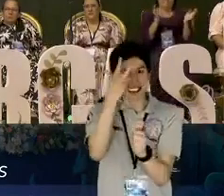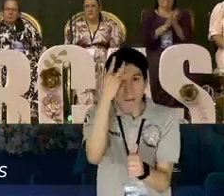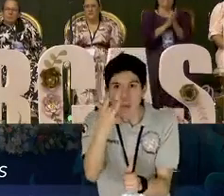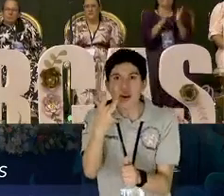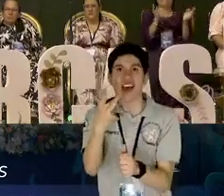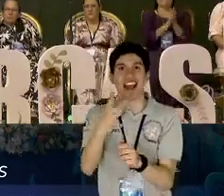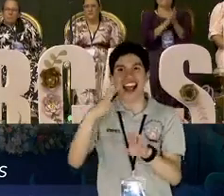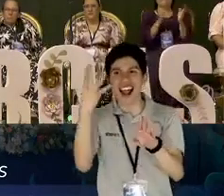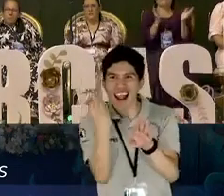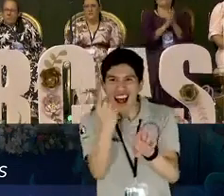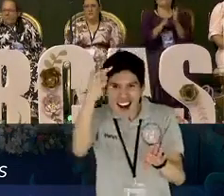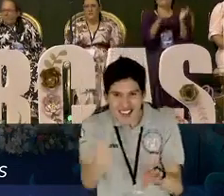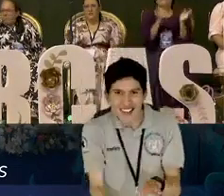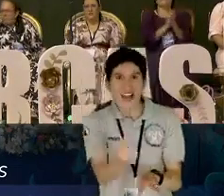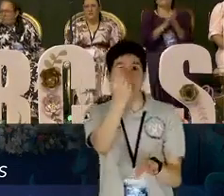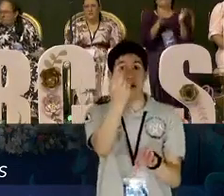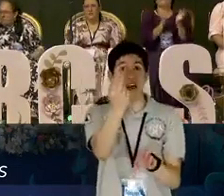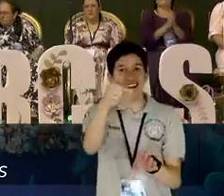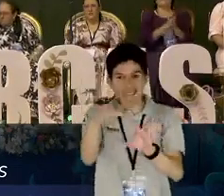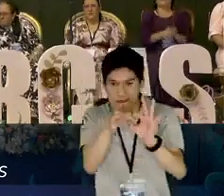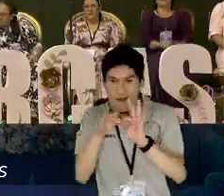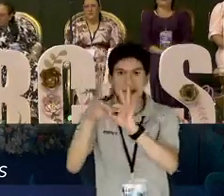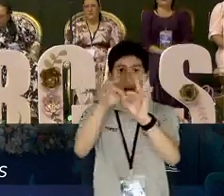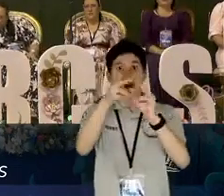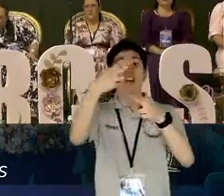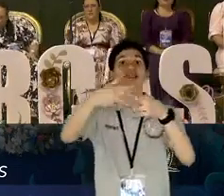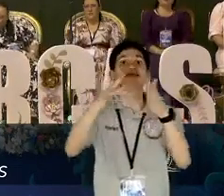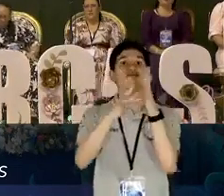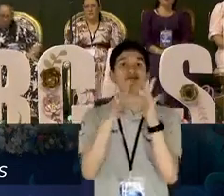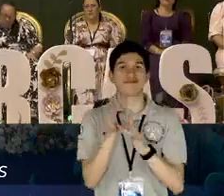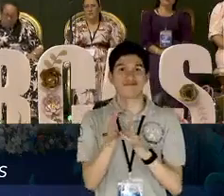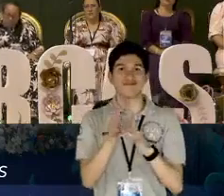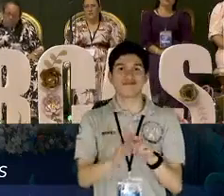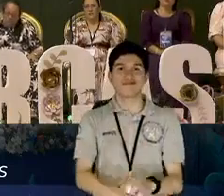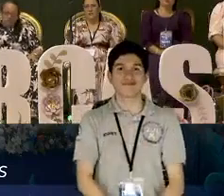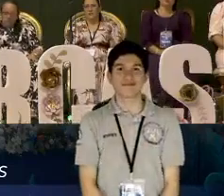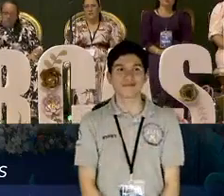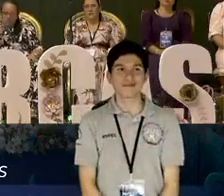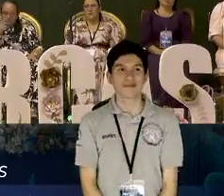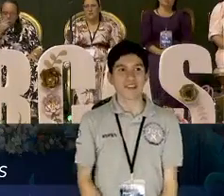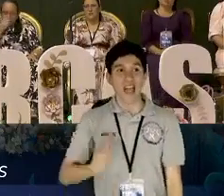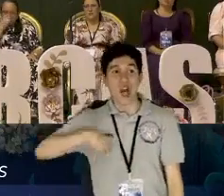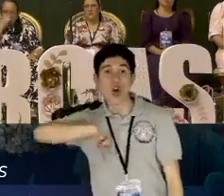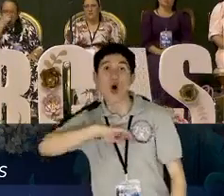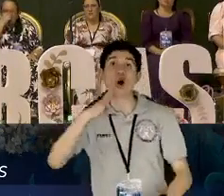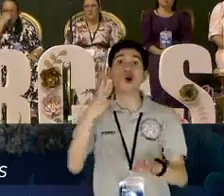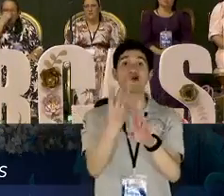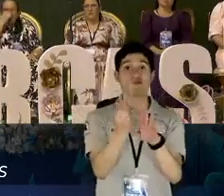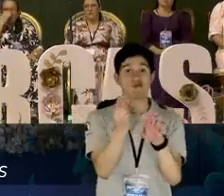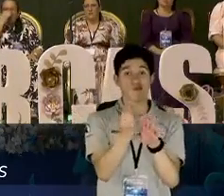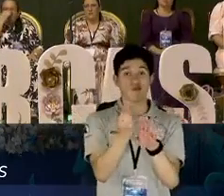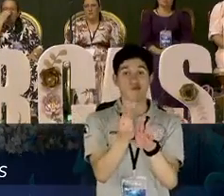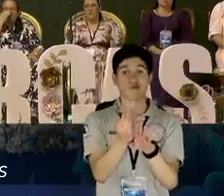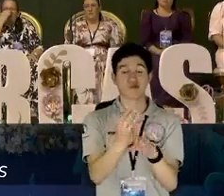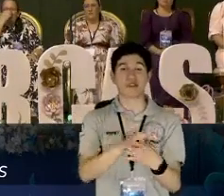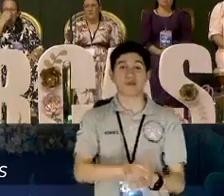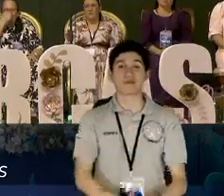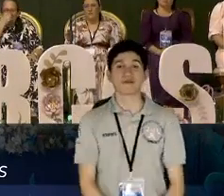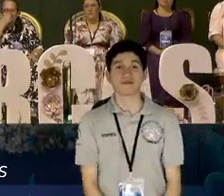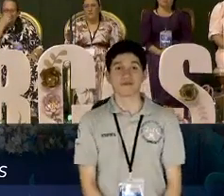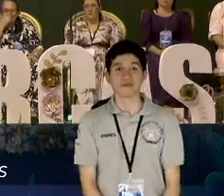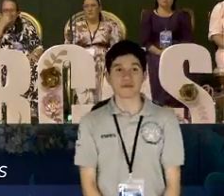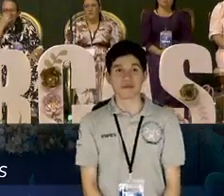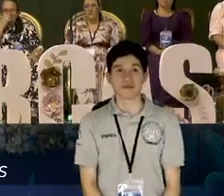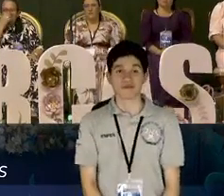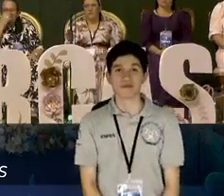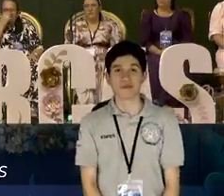sola y hay autoridad en el nombre de Jesús. Como iglesia es un elemento que indudablemente entonces